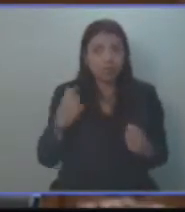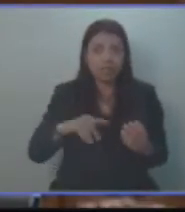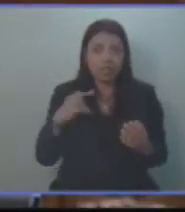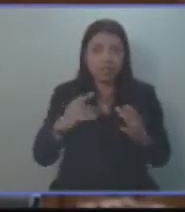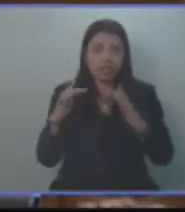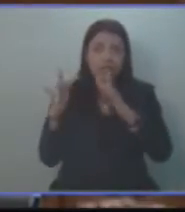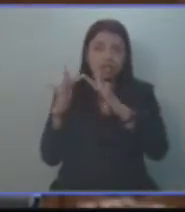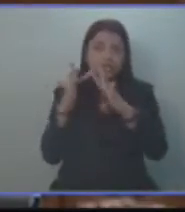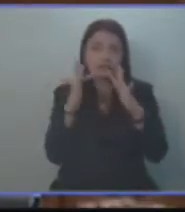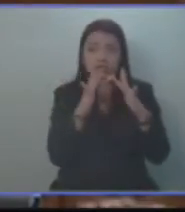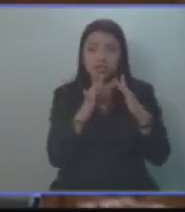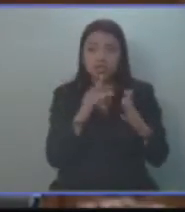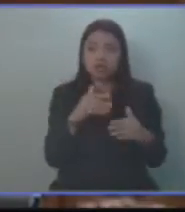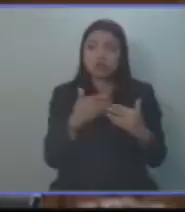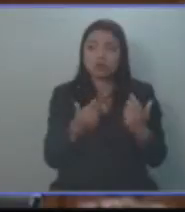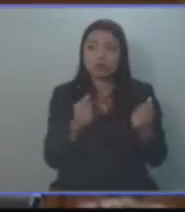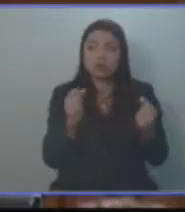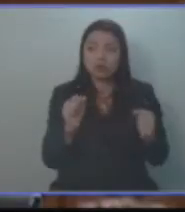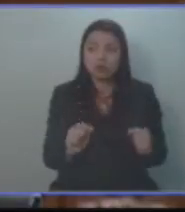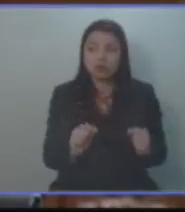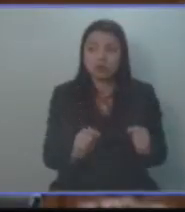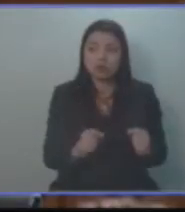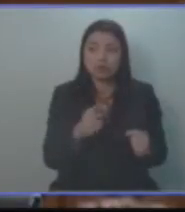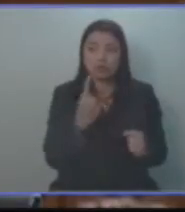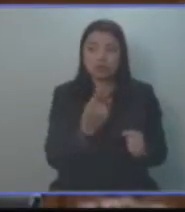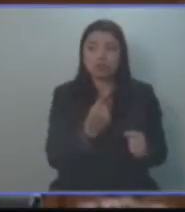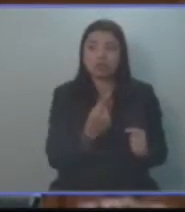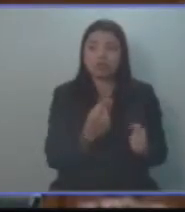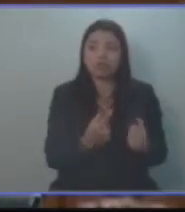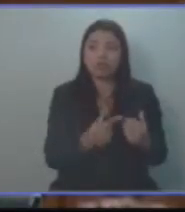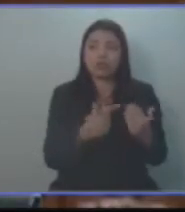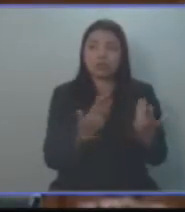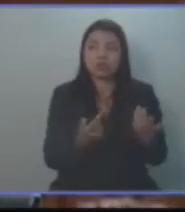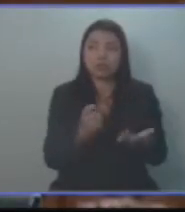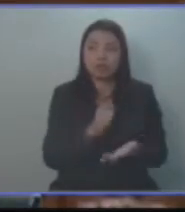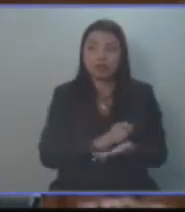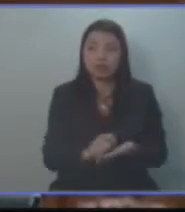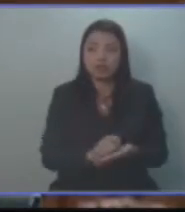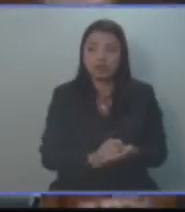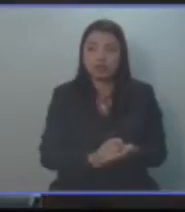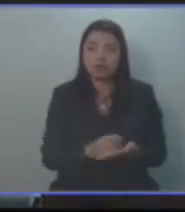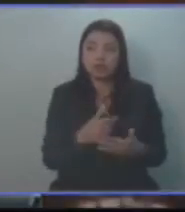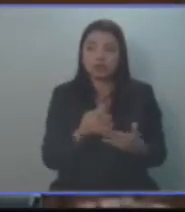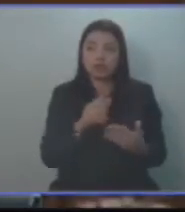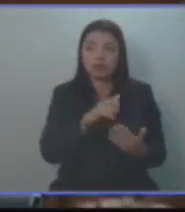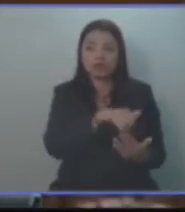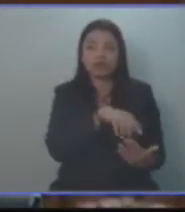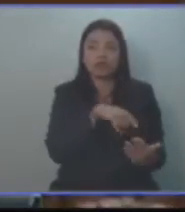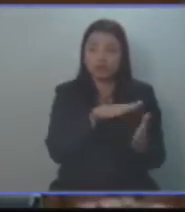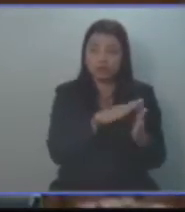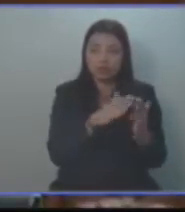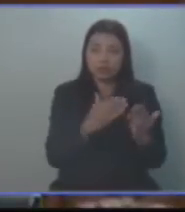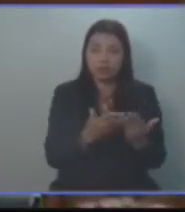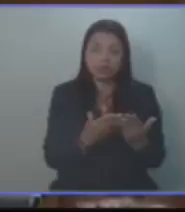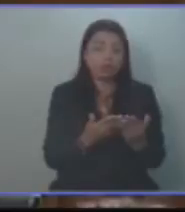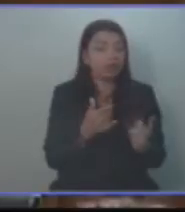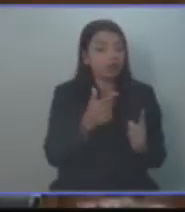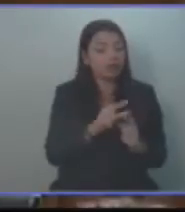las interconsultas indicadas a sus pacientes y anotar estas en el expediente.